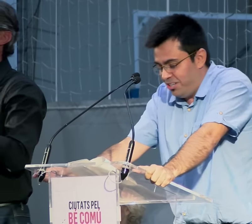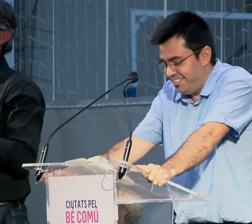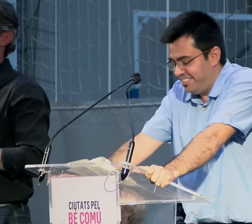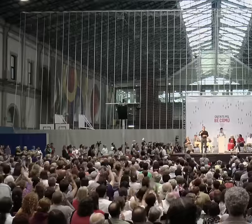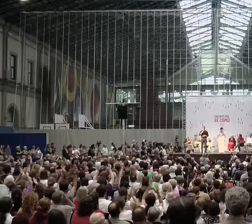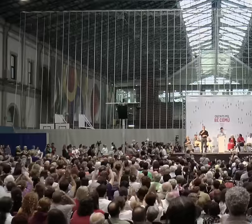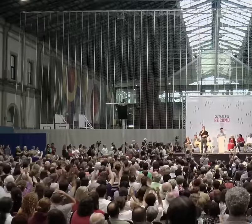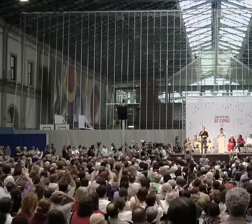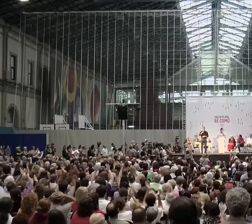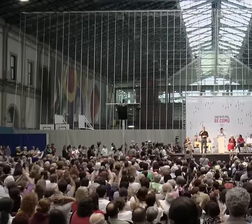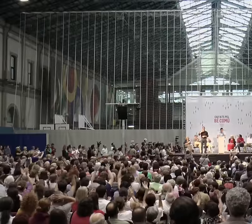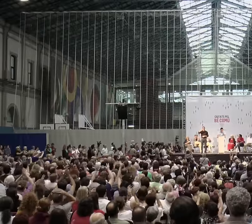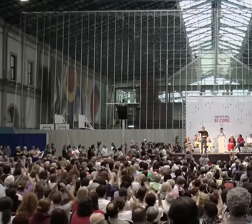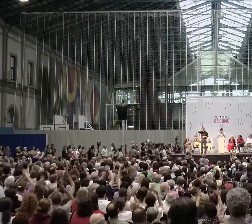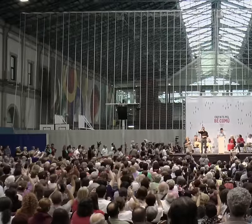Santiago.